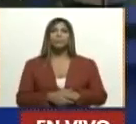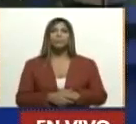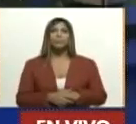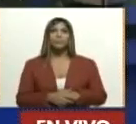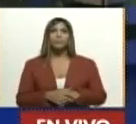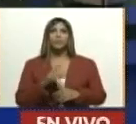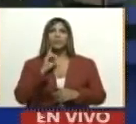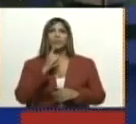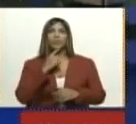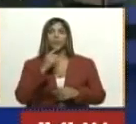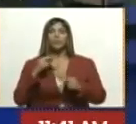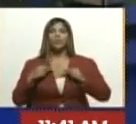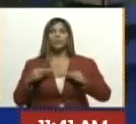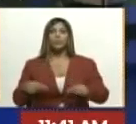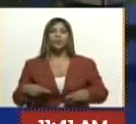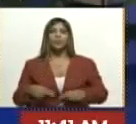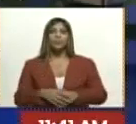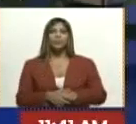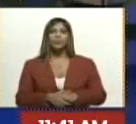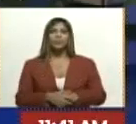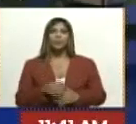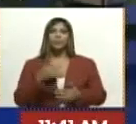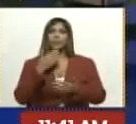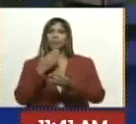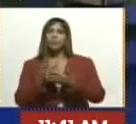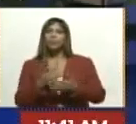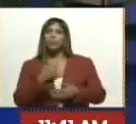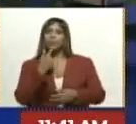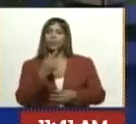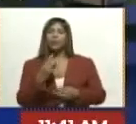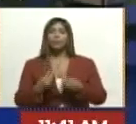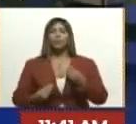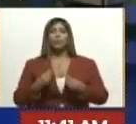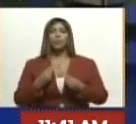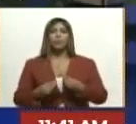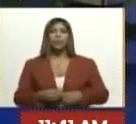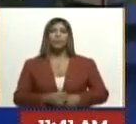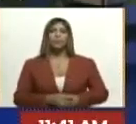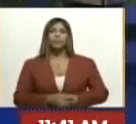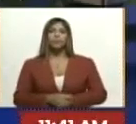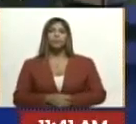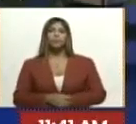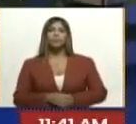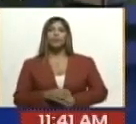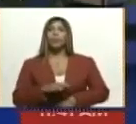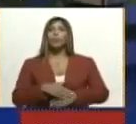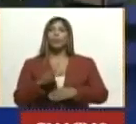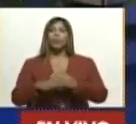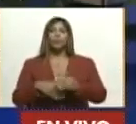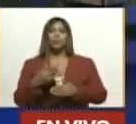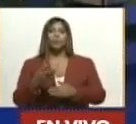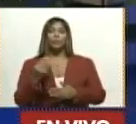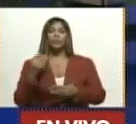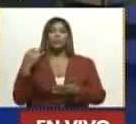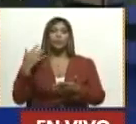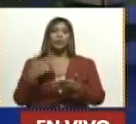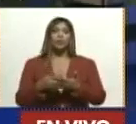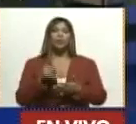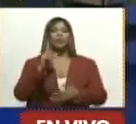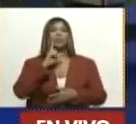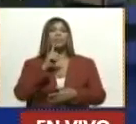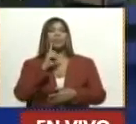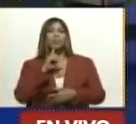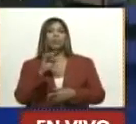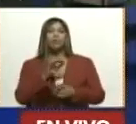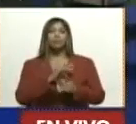se llama el ser humano. Me pide que les diga que está muy preocupado, porque después de tantos años de mentir,